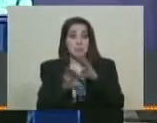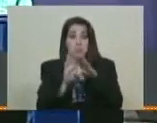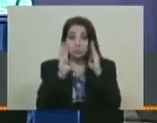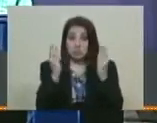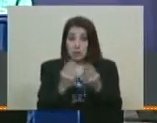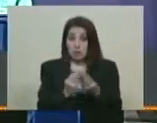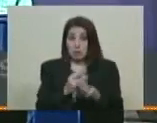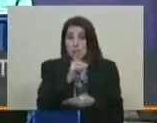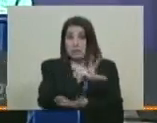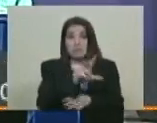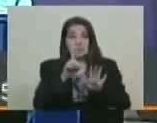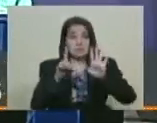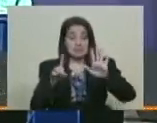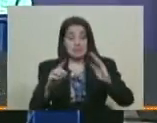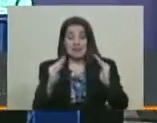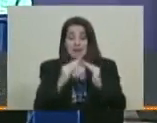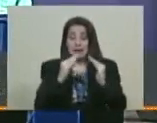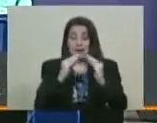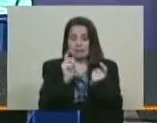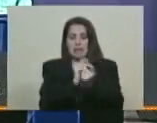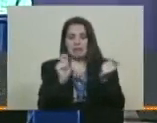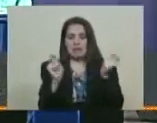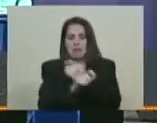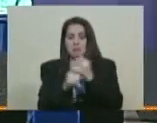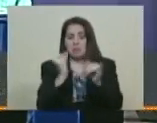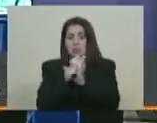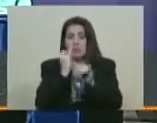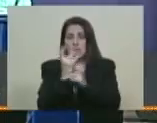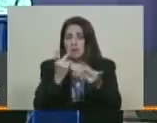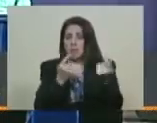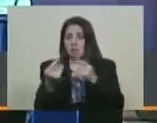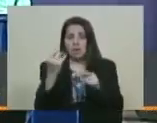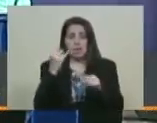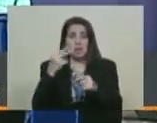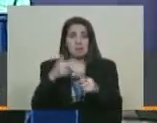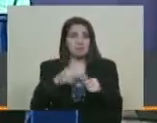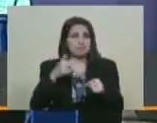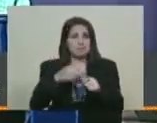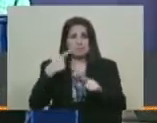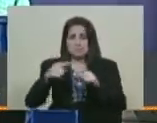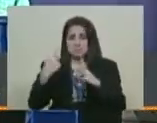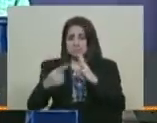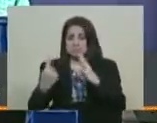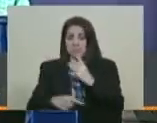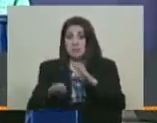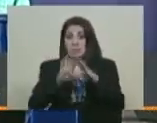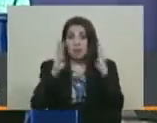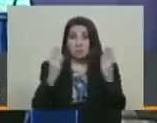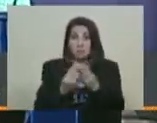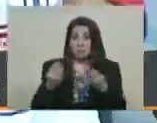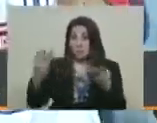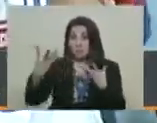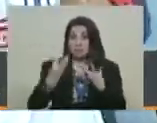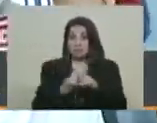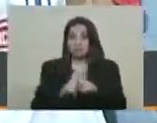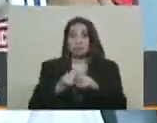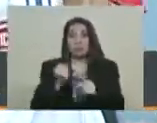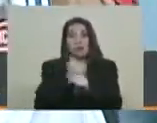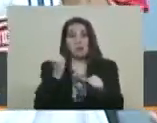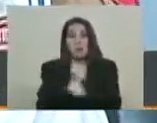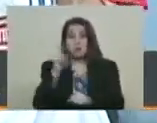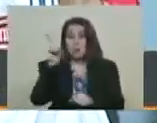tenemos 36 casas de cambio, las principales casas de cambio de criptomonedas del mundo, trabajando con